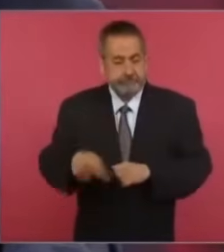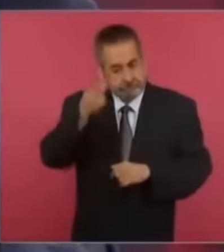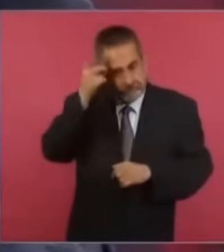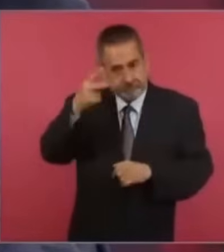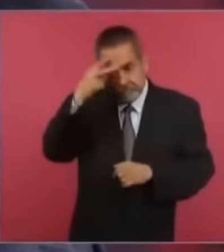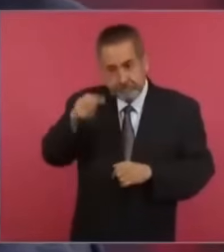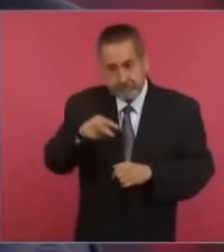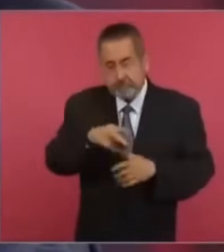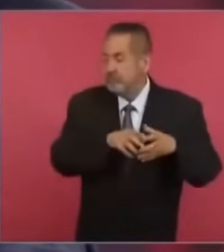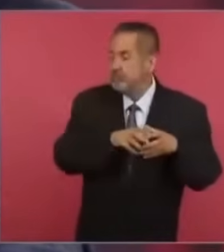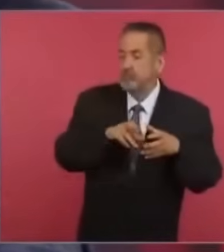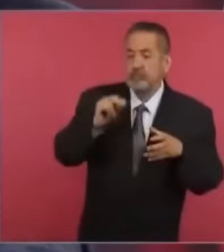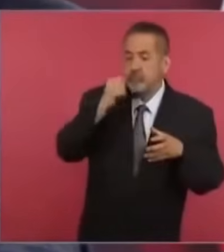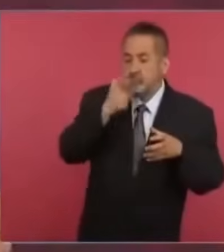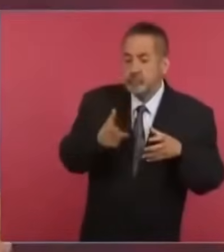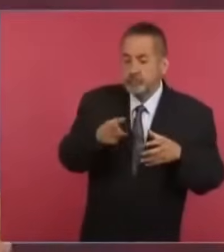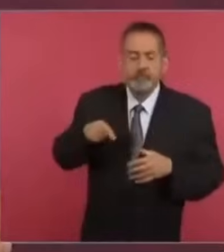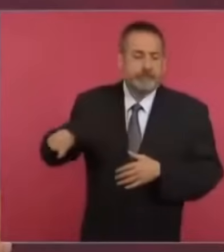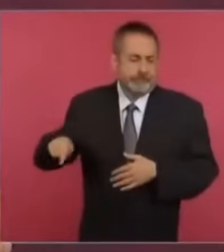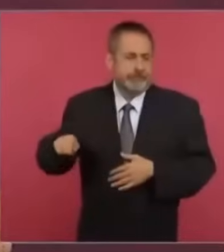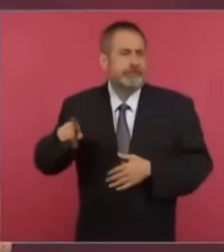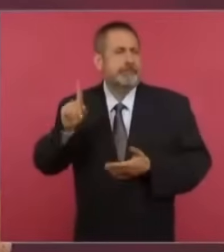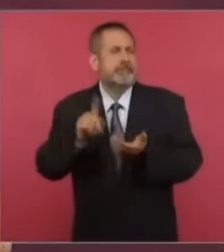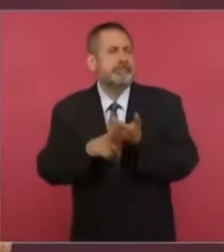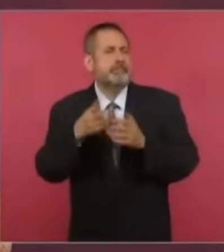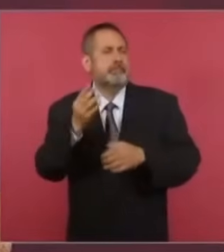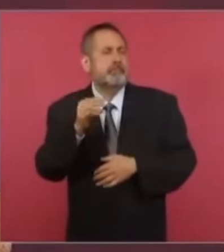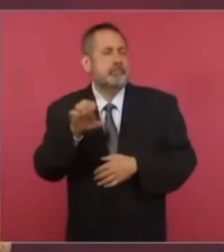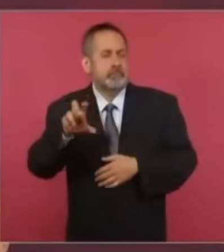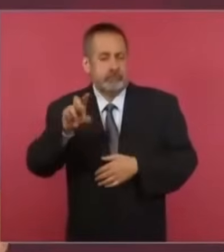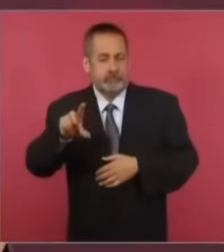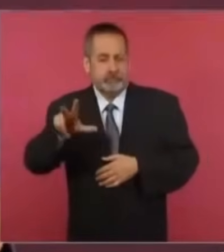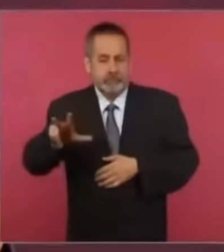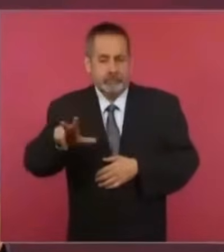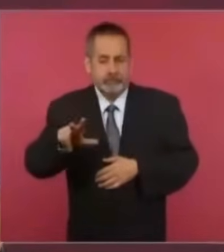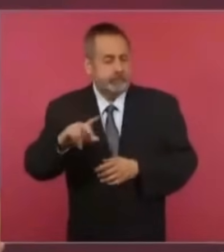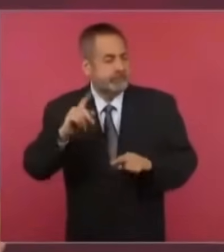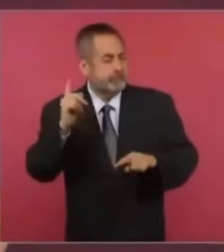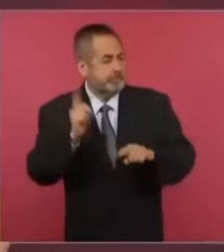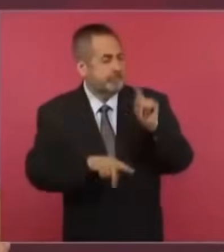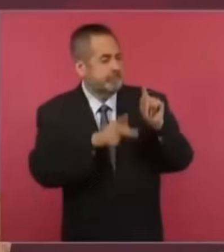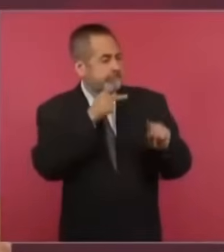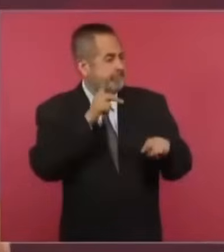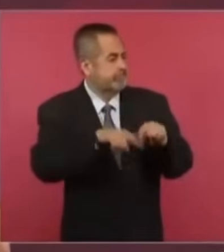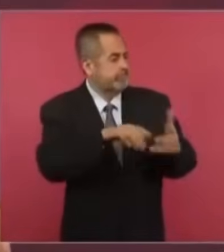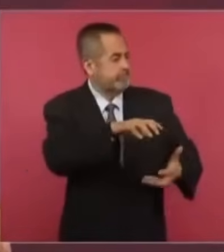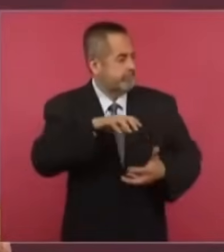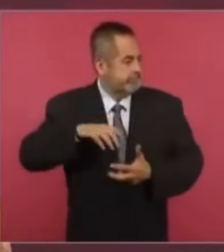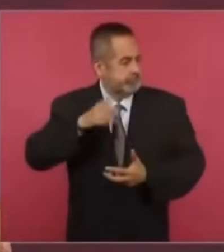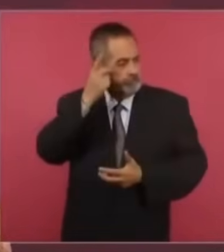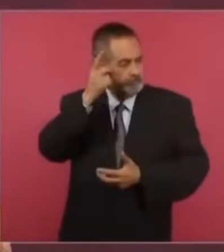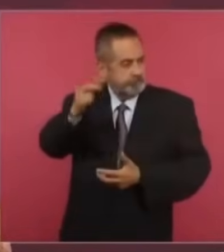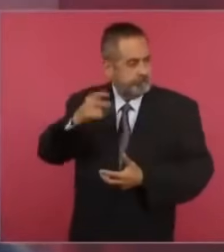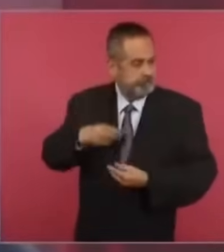Se lleva a cabo la expropiación petrolera en 1938, y un año después, en el 39,